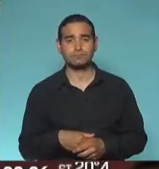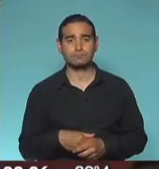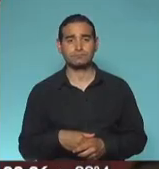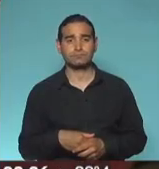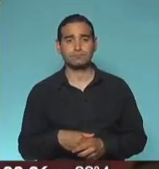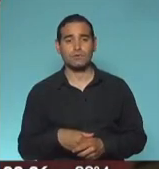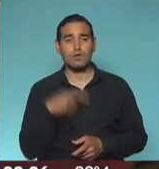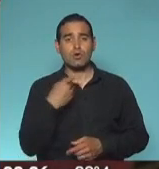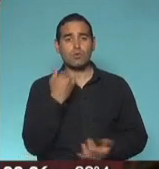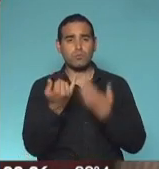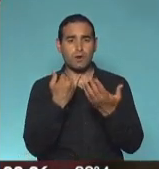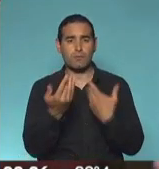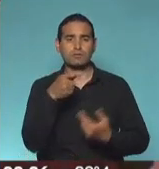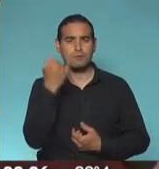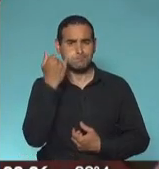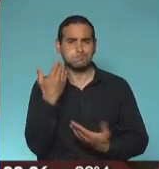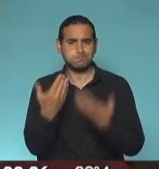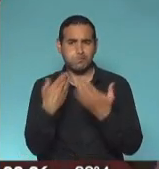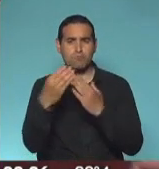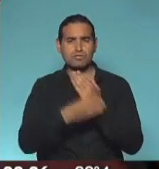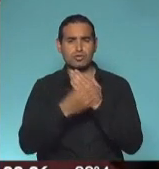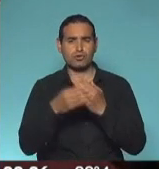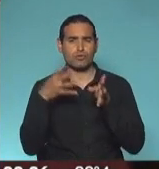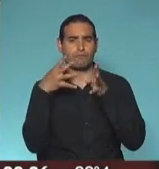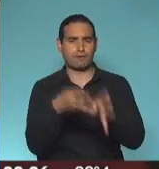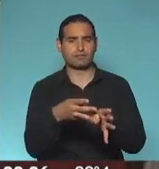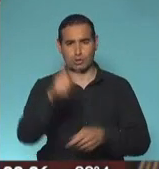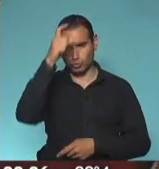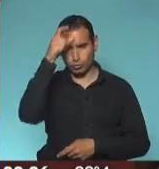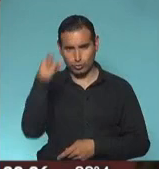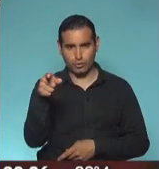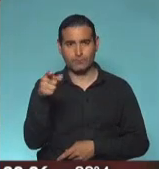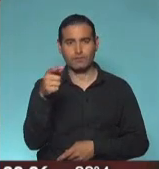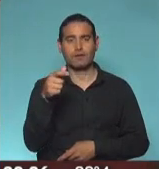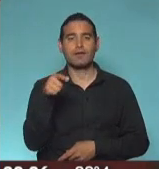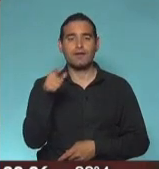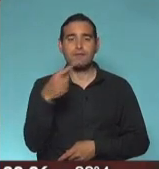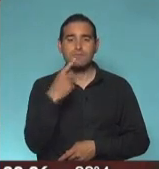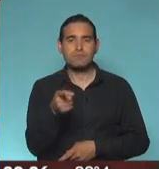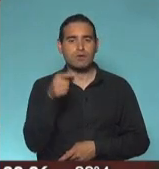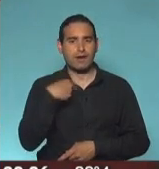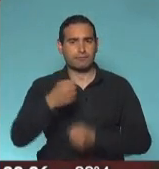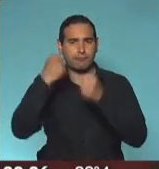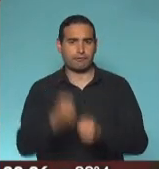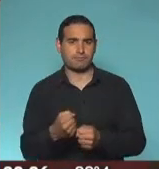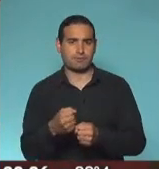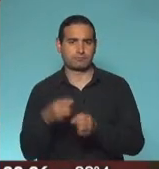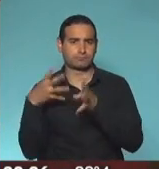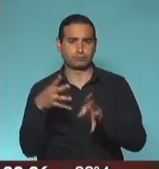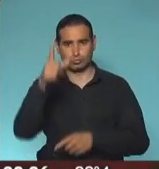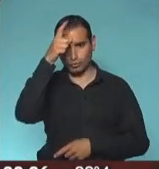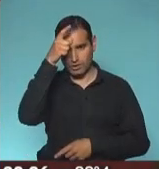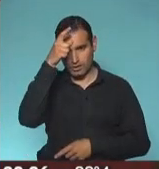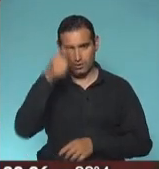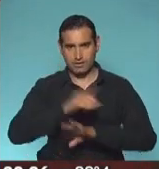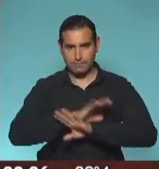issue. I spoke with Turkish Defense Minister Akar yesterday to express our strong opposition to Turkey's actions and reiterated